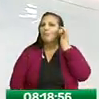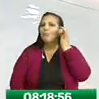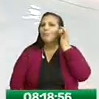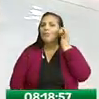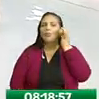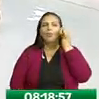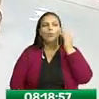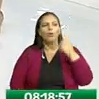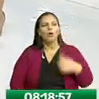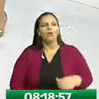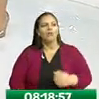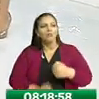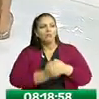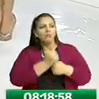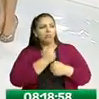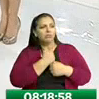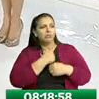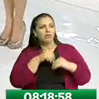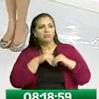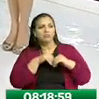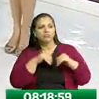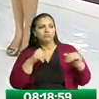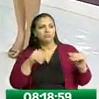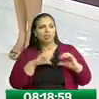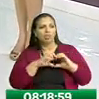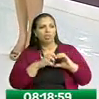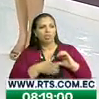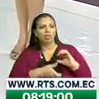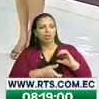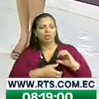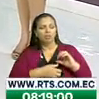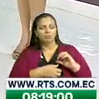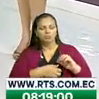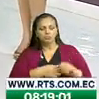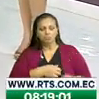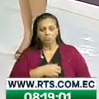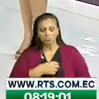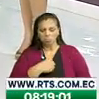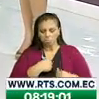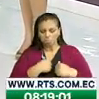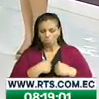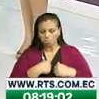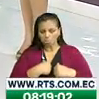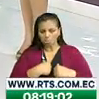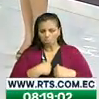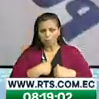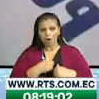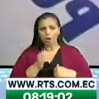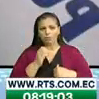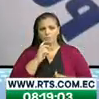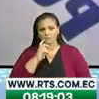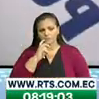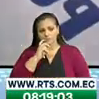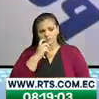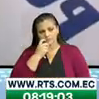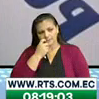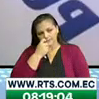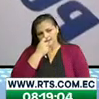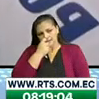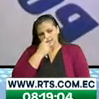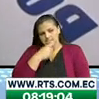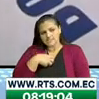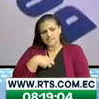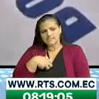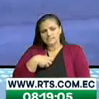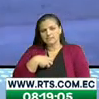vida. Y haz tú la tuya, hermanito. Por lógica. Hay hartas mujeres. Y harto hombre también, por cierto.